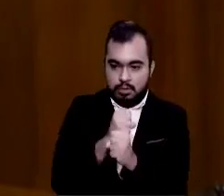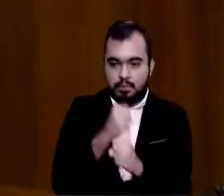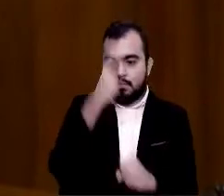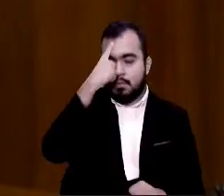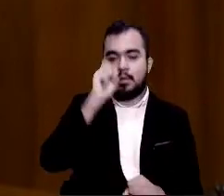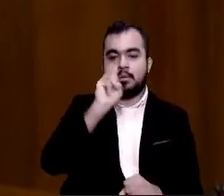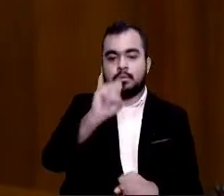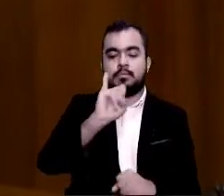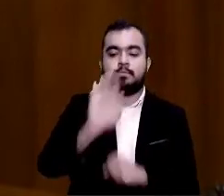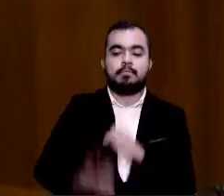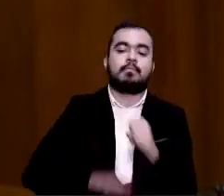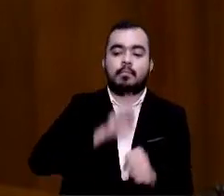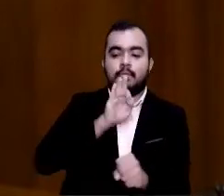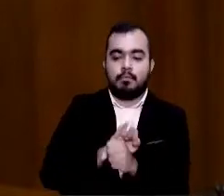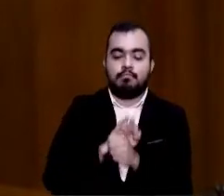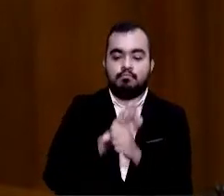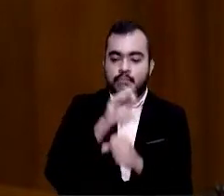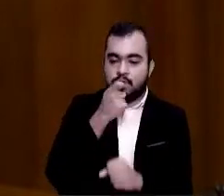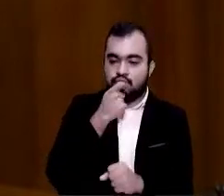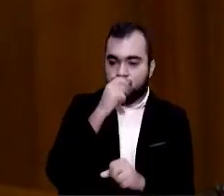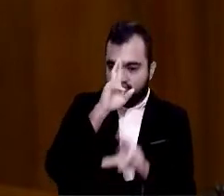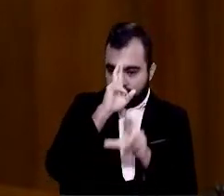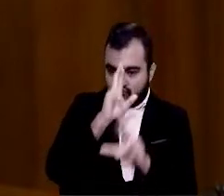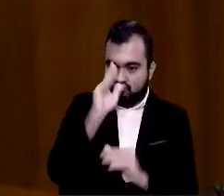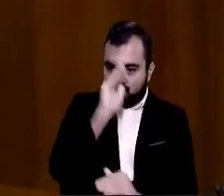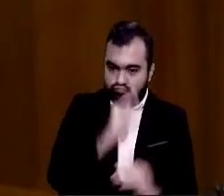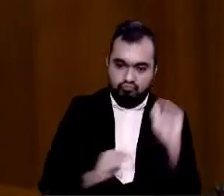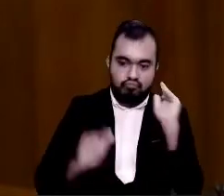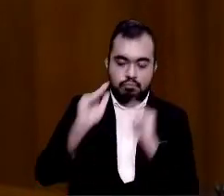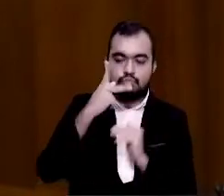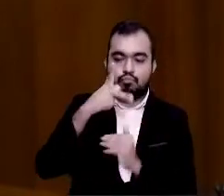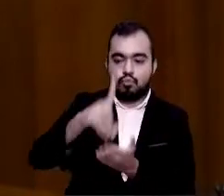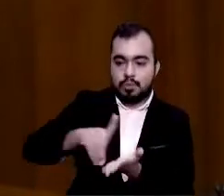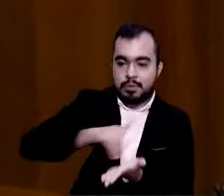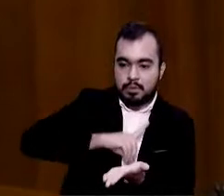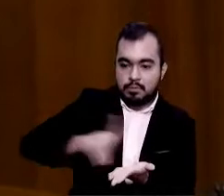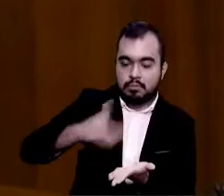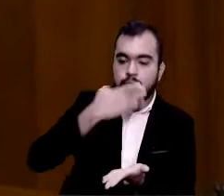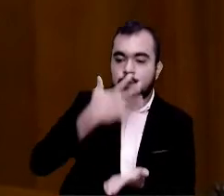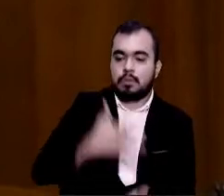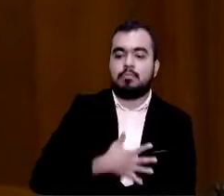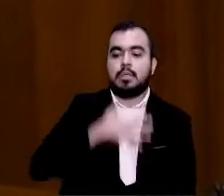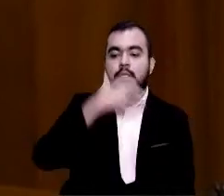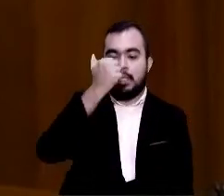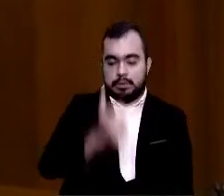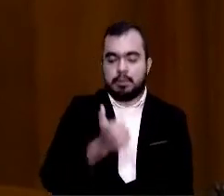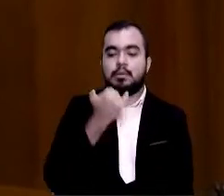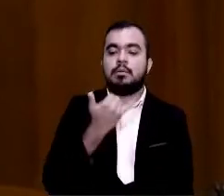garantizar el interés superior de la infancia mexiquense, sus derechos a vivir en condiciones de bienestar